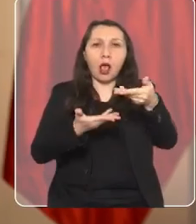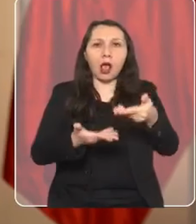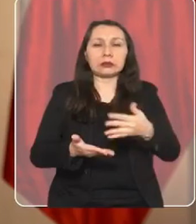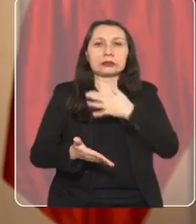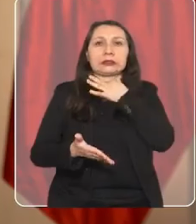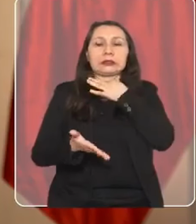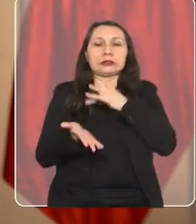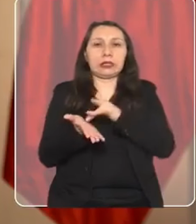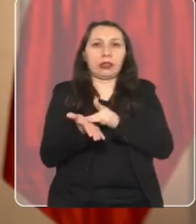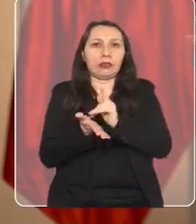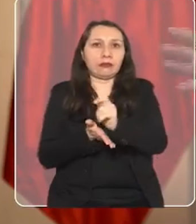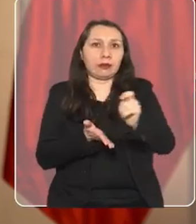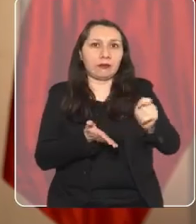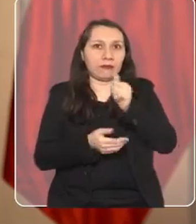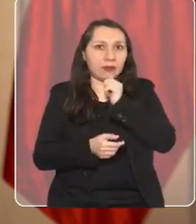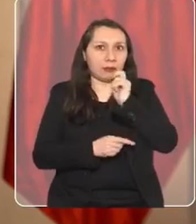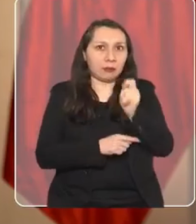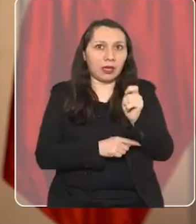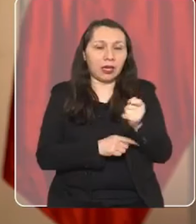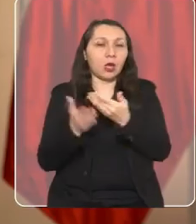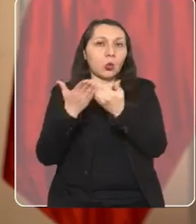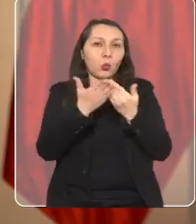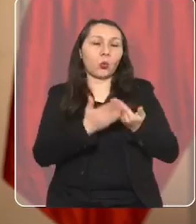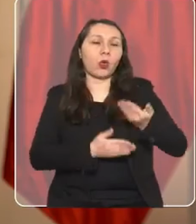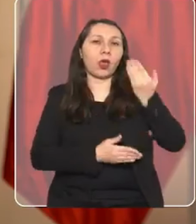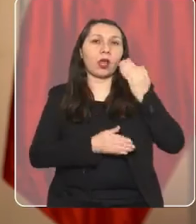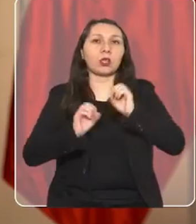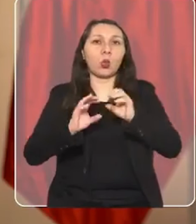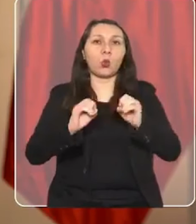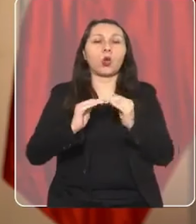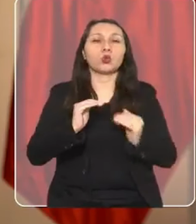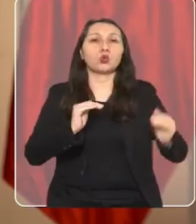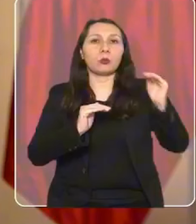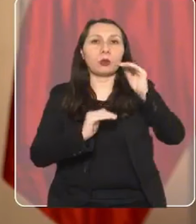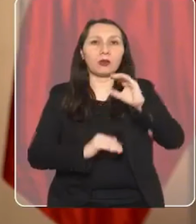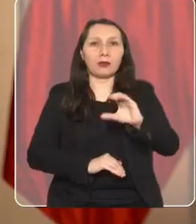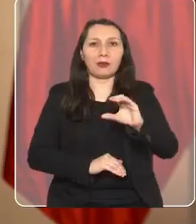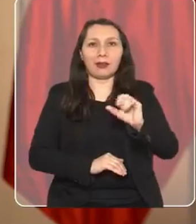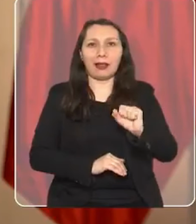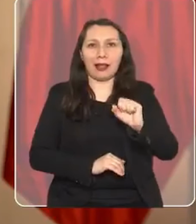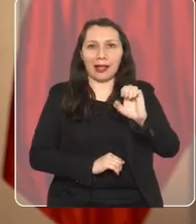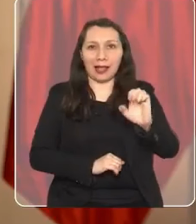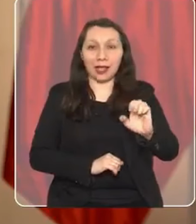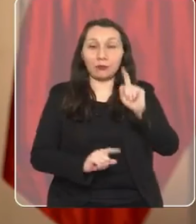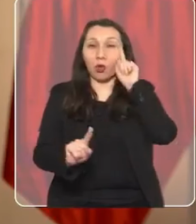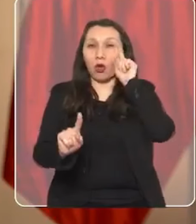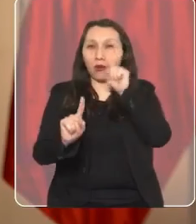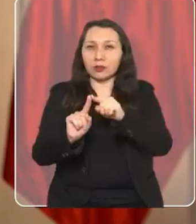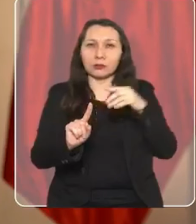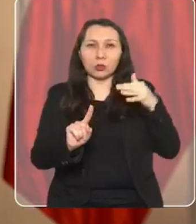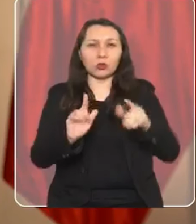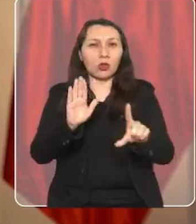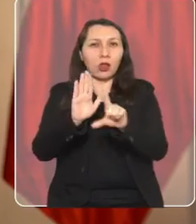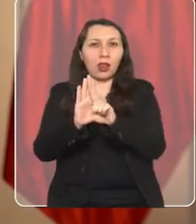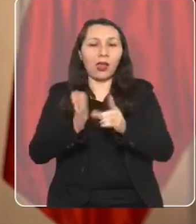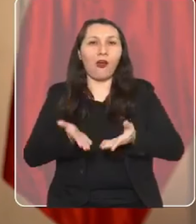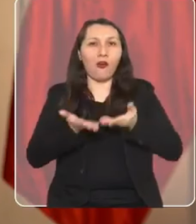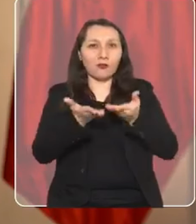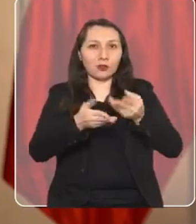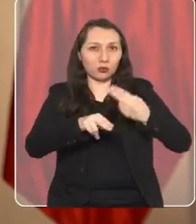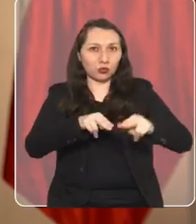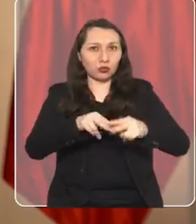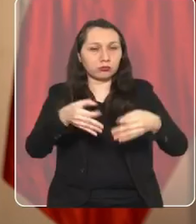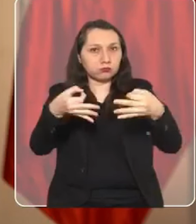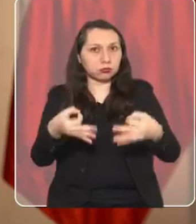endeudado o endeudada por haber estudiado en la educación superior con cae y el objetivo central de esta ley es ofrecer una